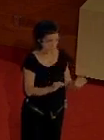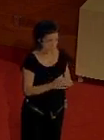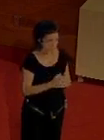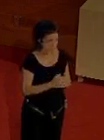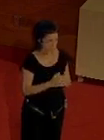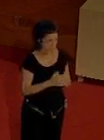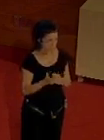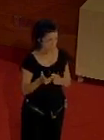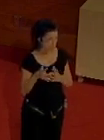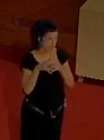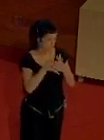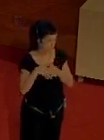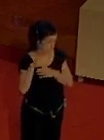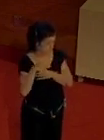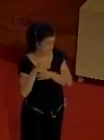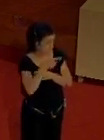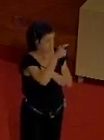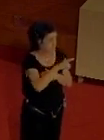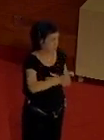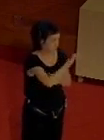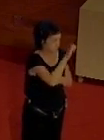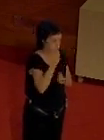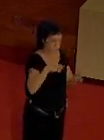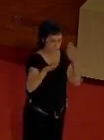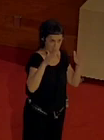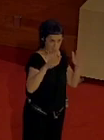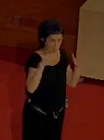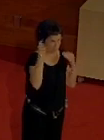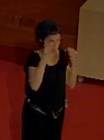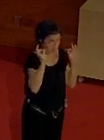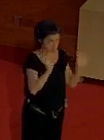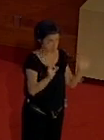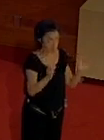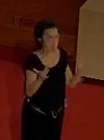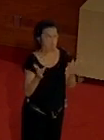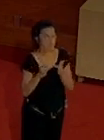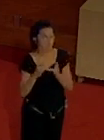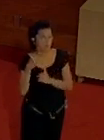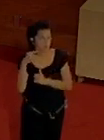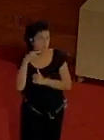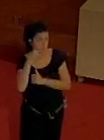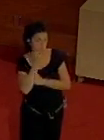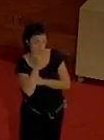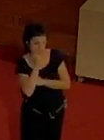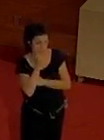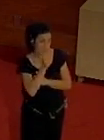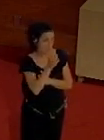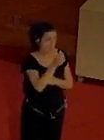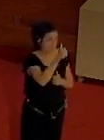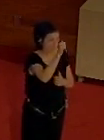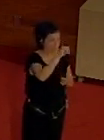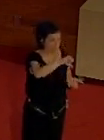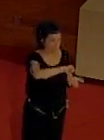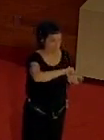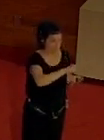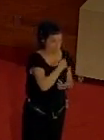Clinton y en la mente de los europeos también en relación Ya Digo tanto con Moscú como con Pekín y